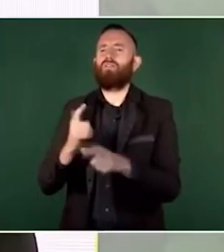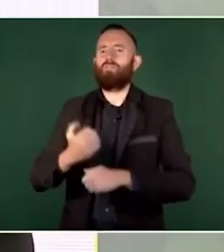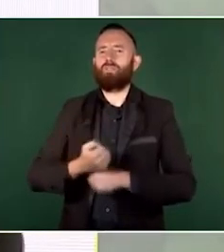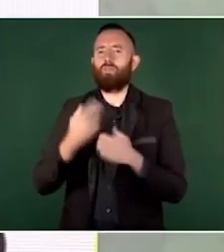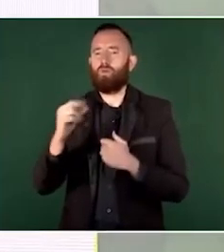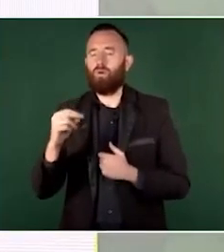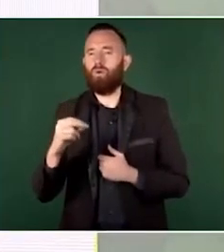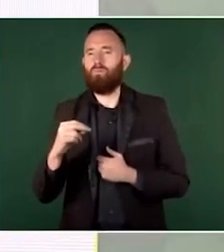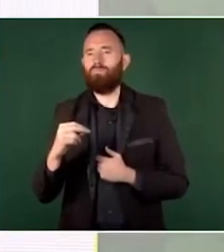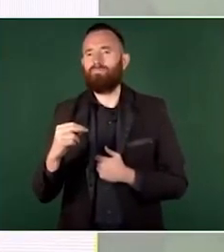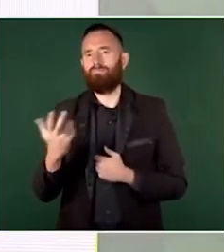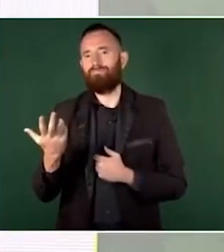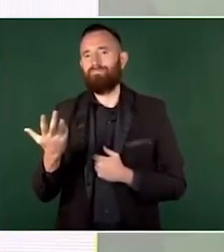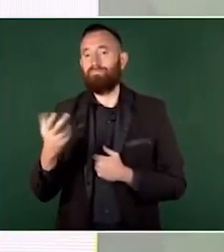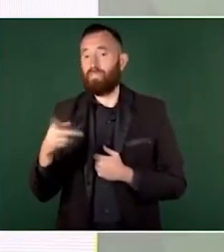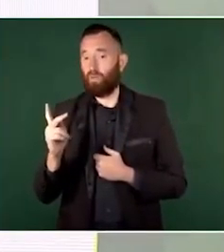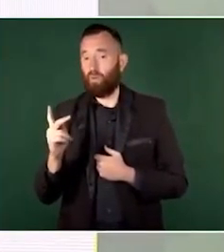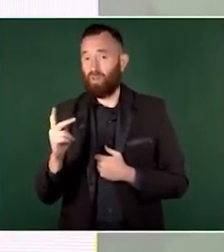Es que esto